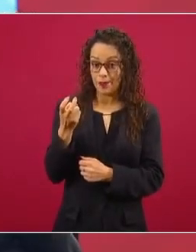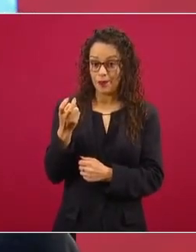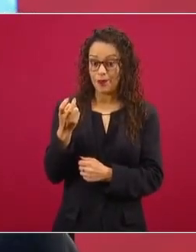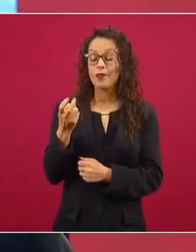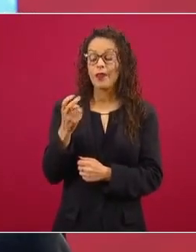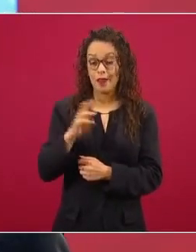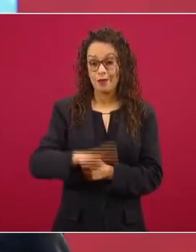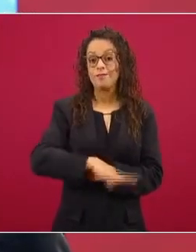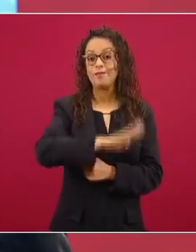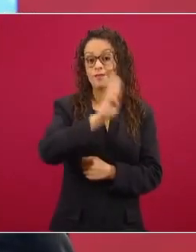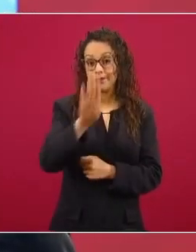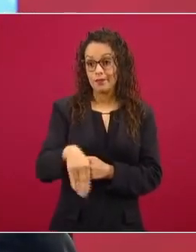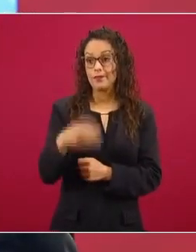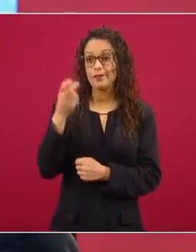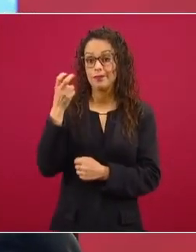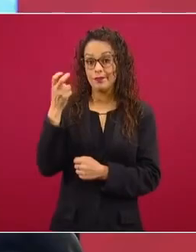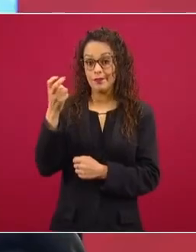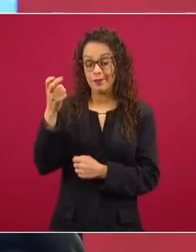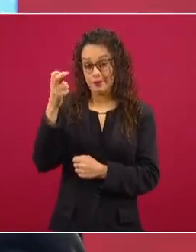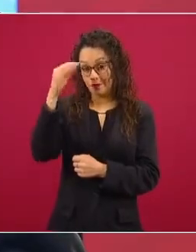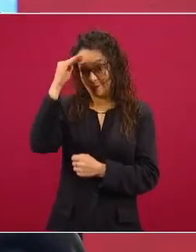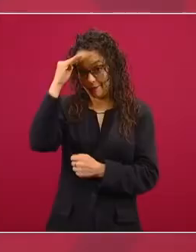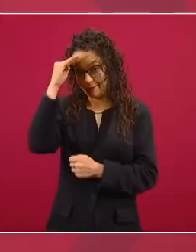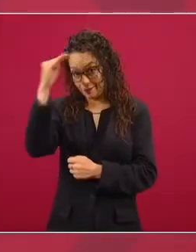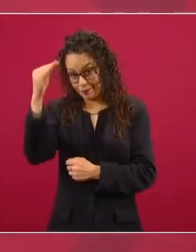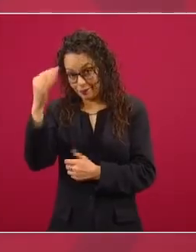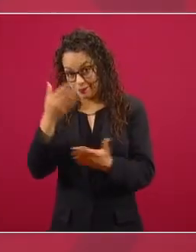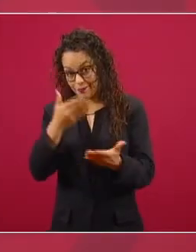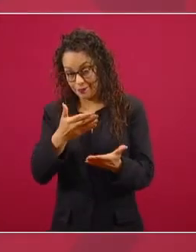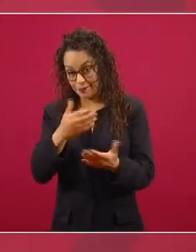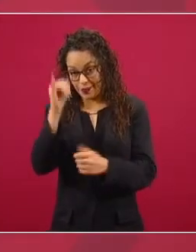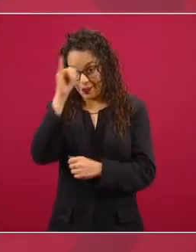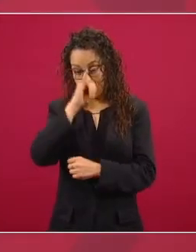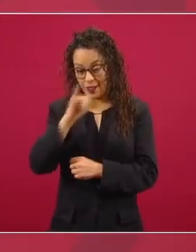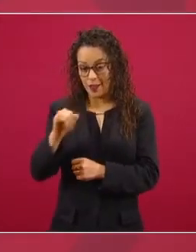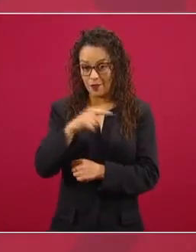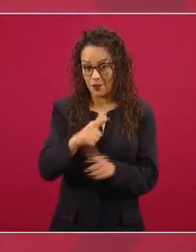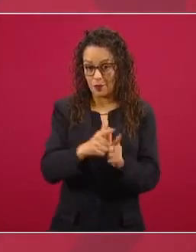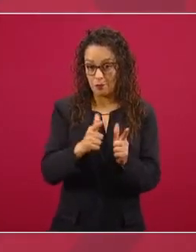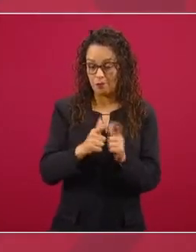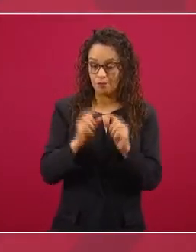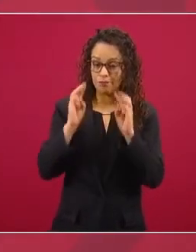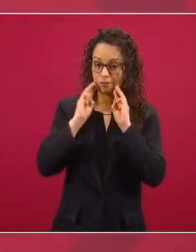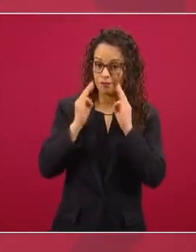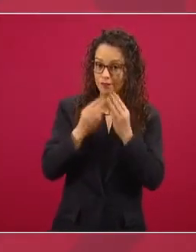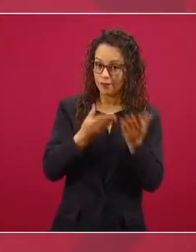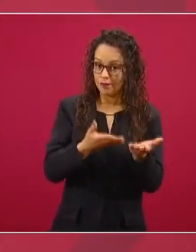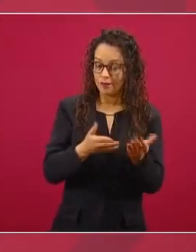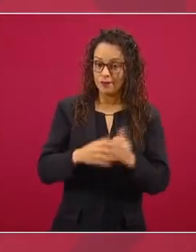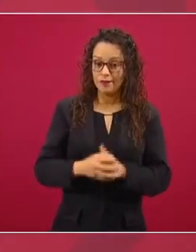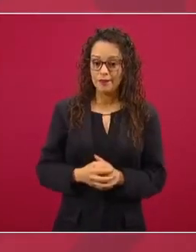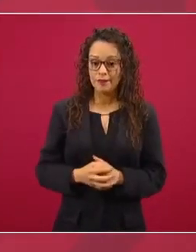asesinan a este señor, al jefe de la banda.